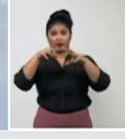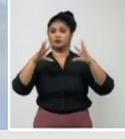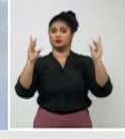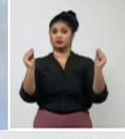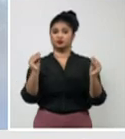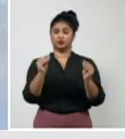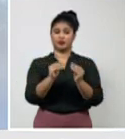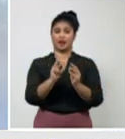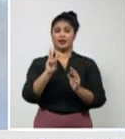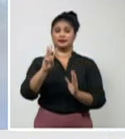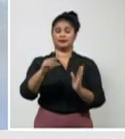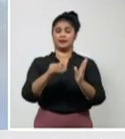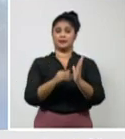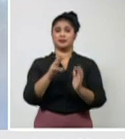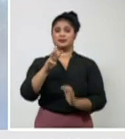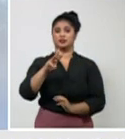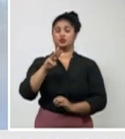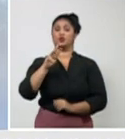3.339 sospechosos,